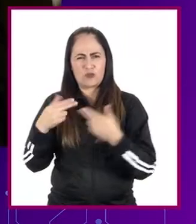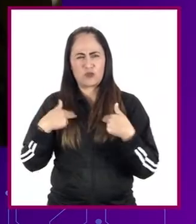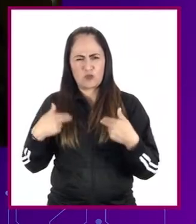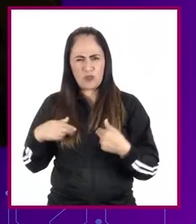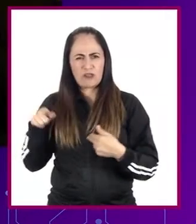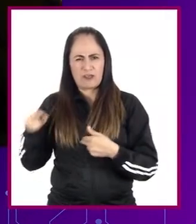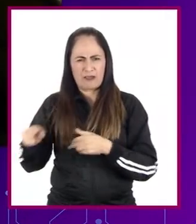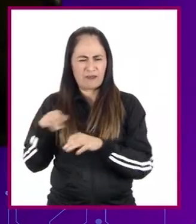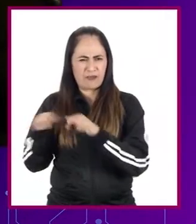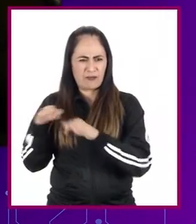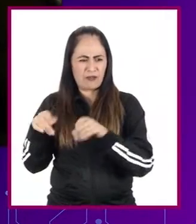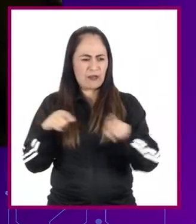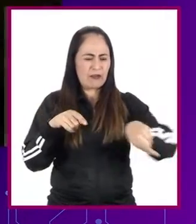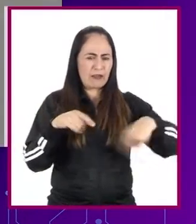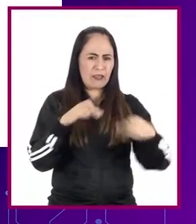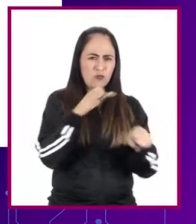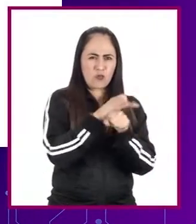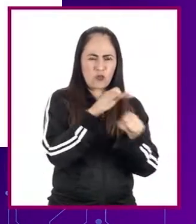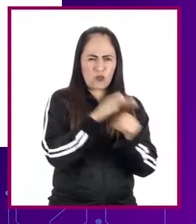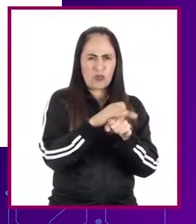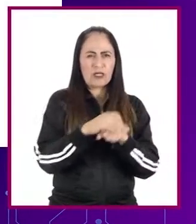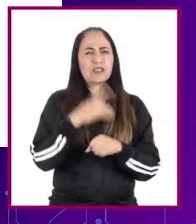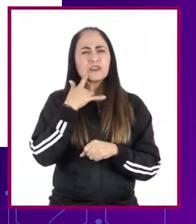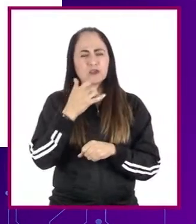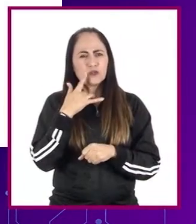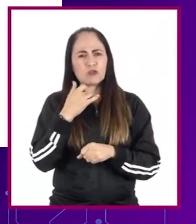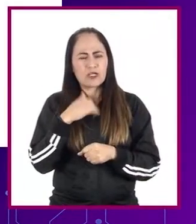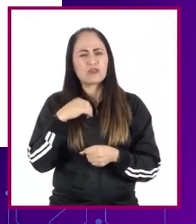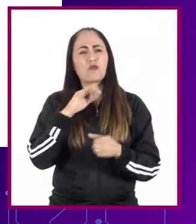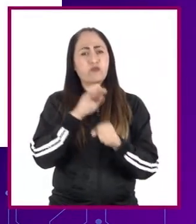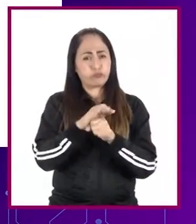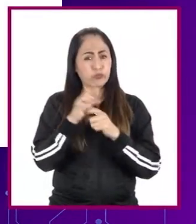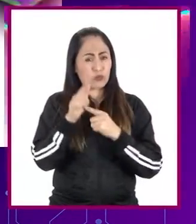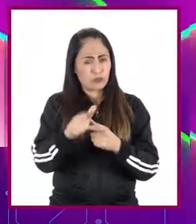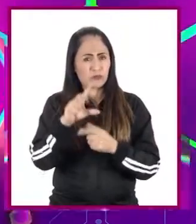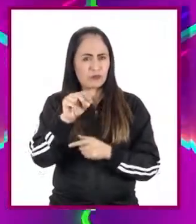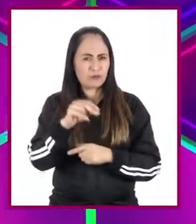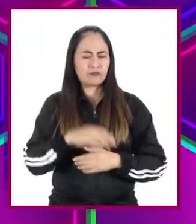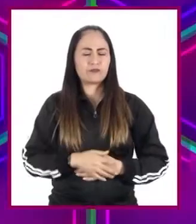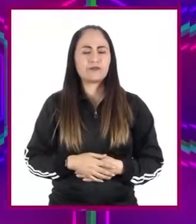día ya no sea necesario hacerla. CNDH.